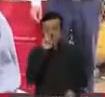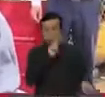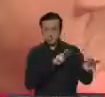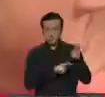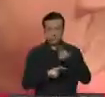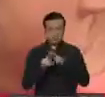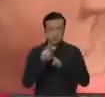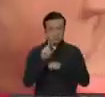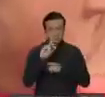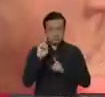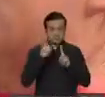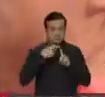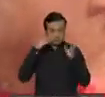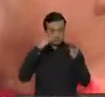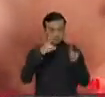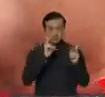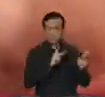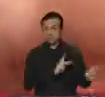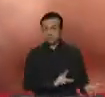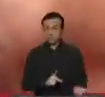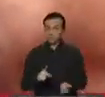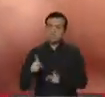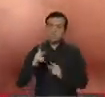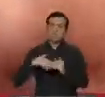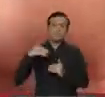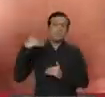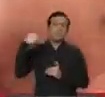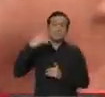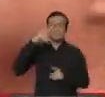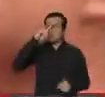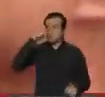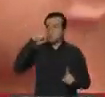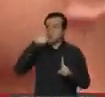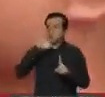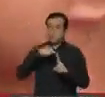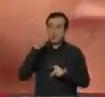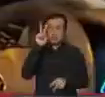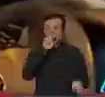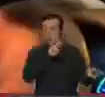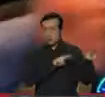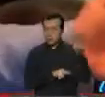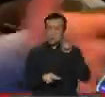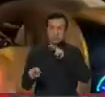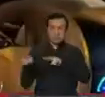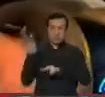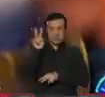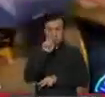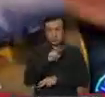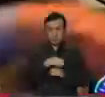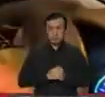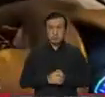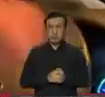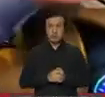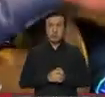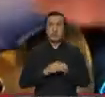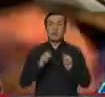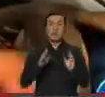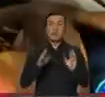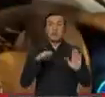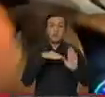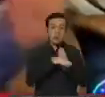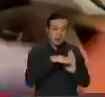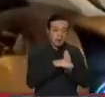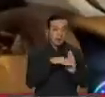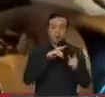en primera línea. La planificación posterior debe estar enfocado a un testeo masivo. Luego a la salida de un banco, de un